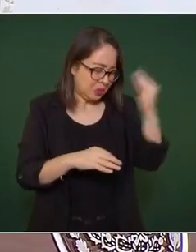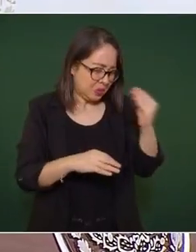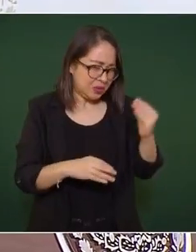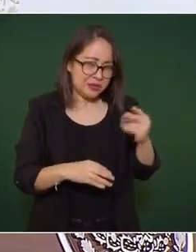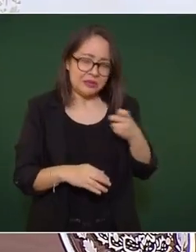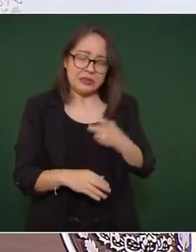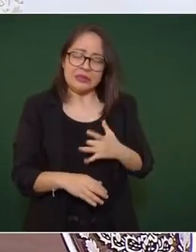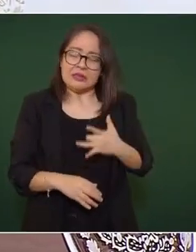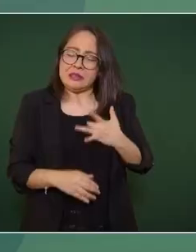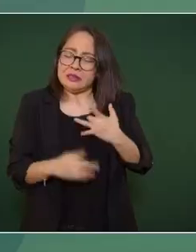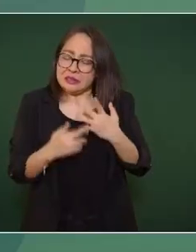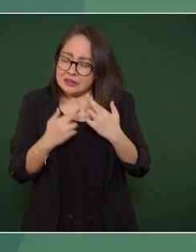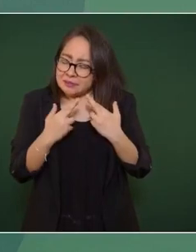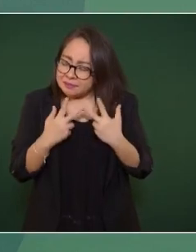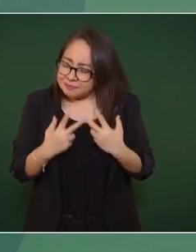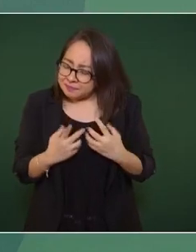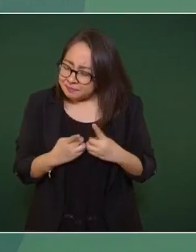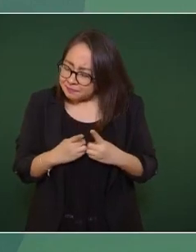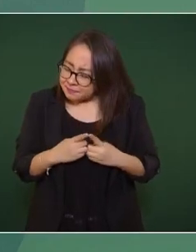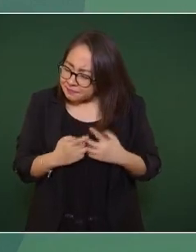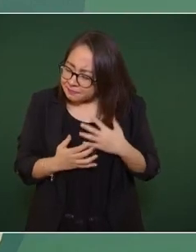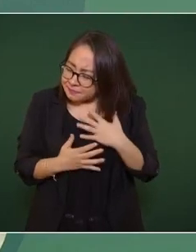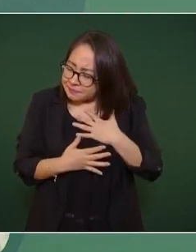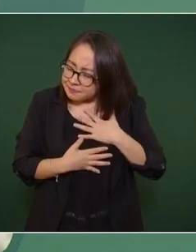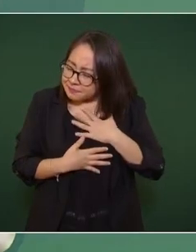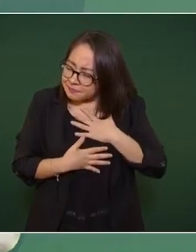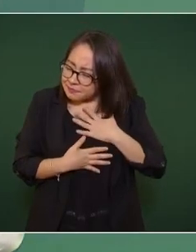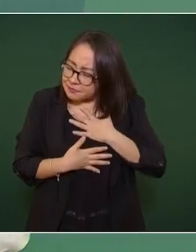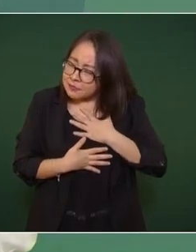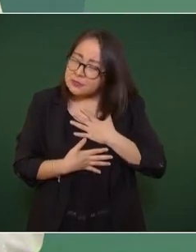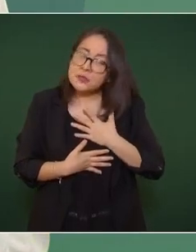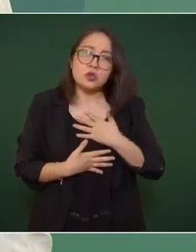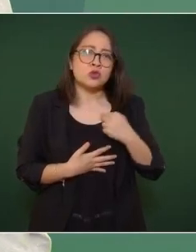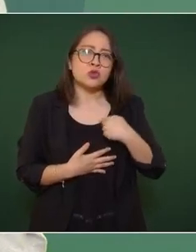Estaba yo en una gira en